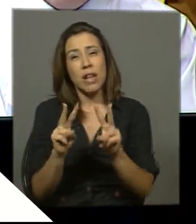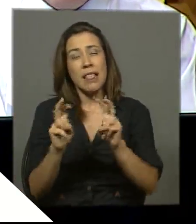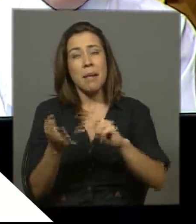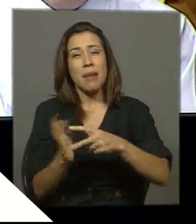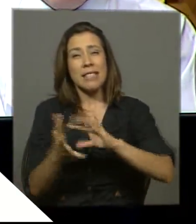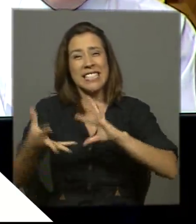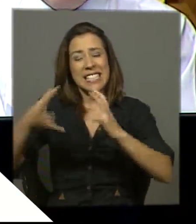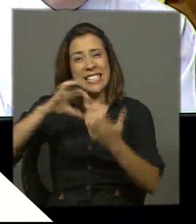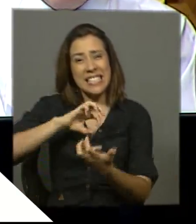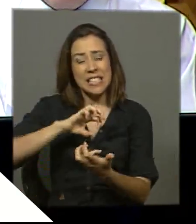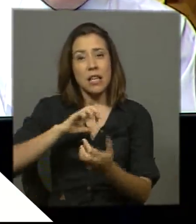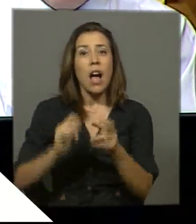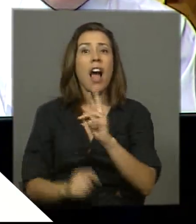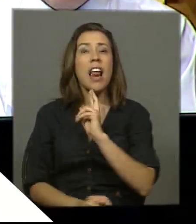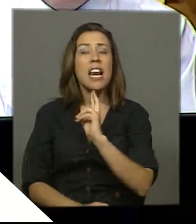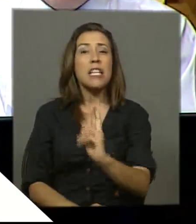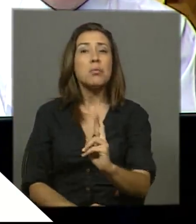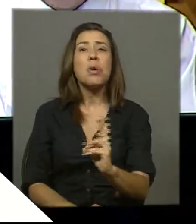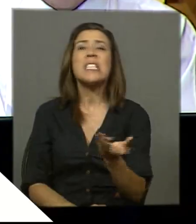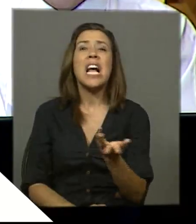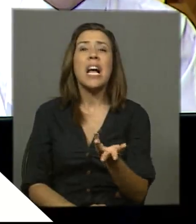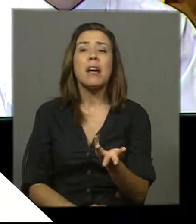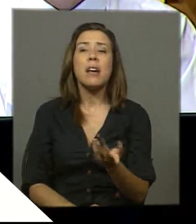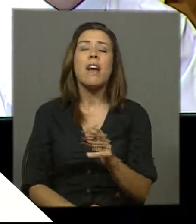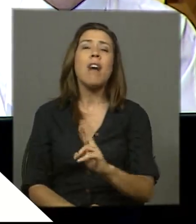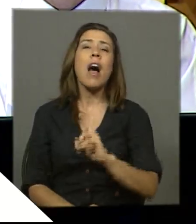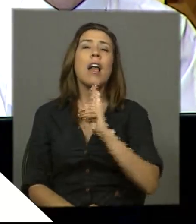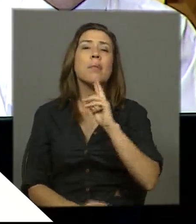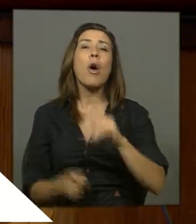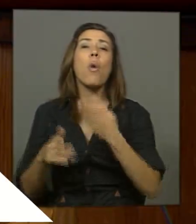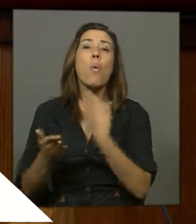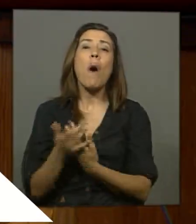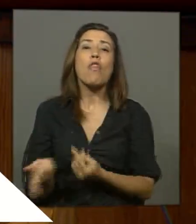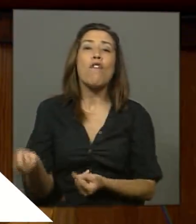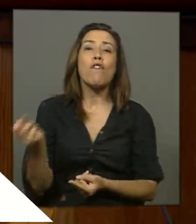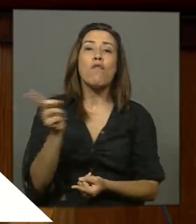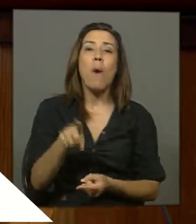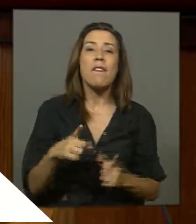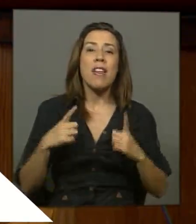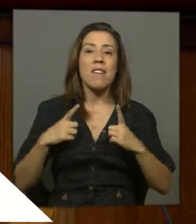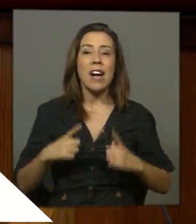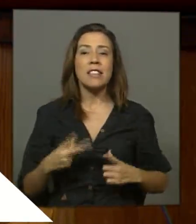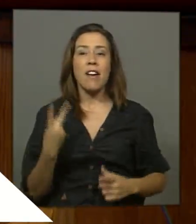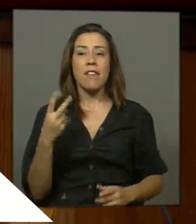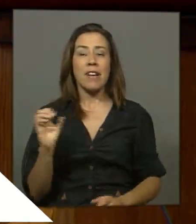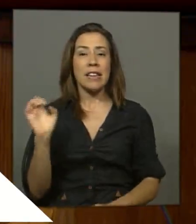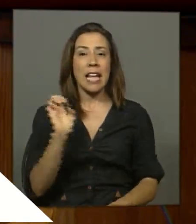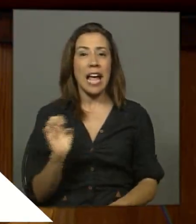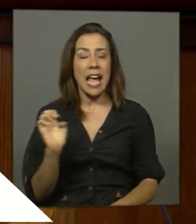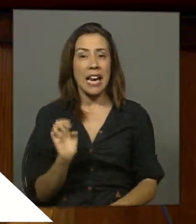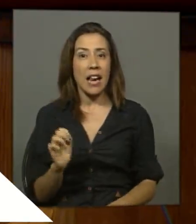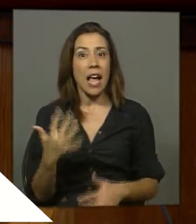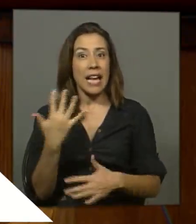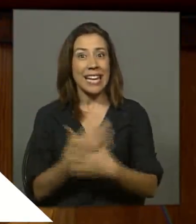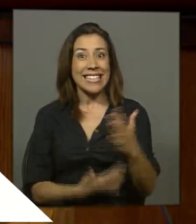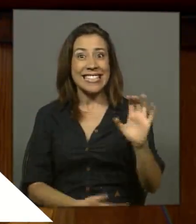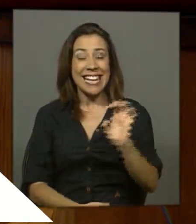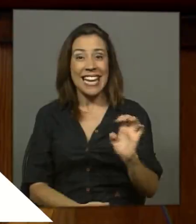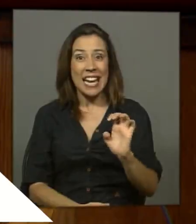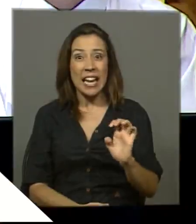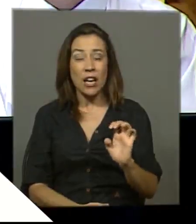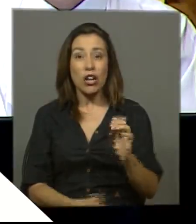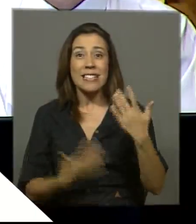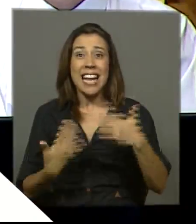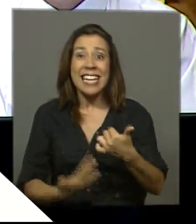catástrofes la respuesta fue que le iba a responder a la vuelta de sus vacaciones el 20 de enero el 15 de enero ministro